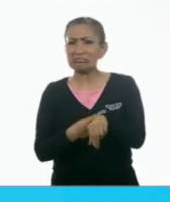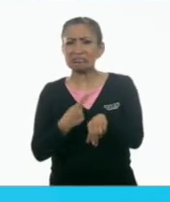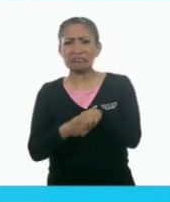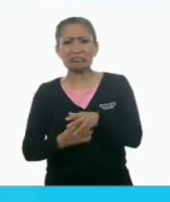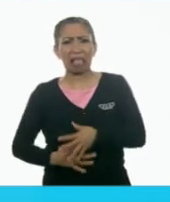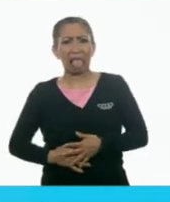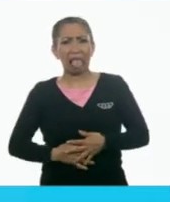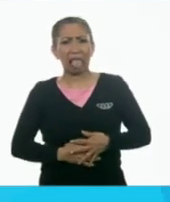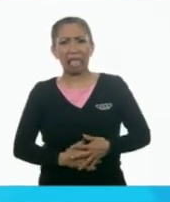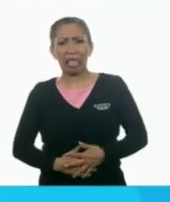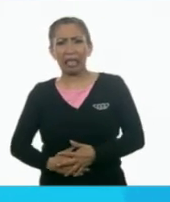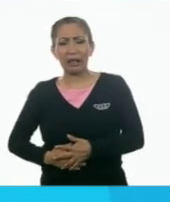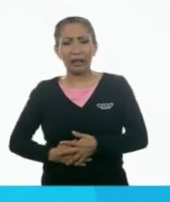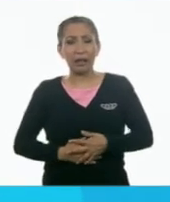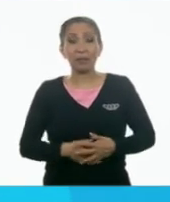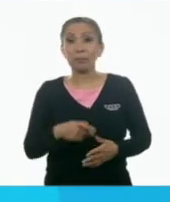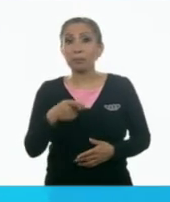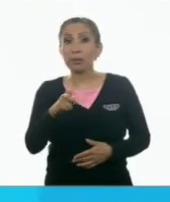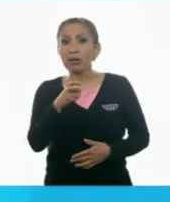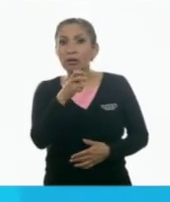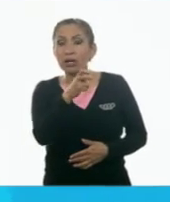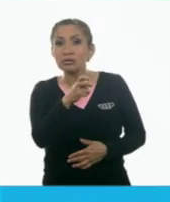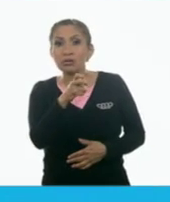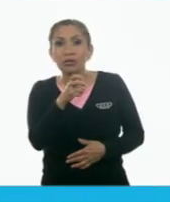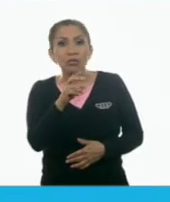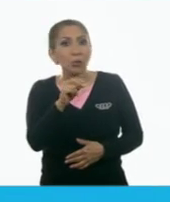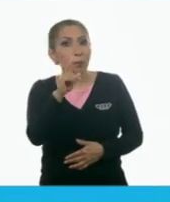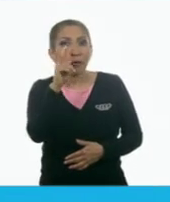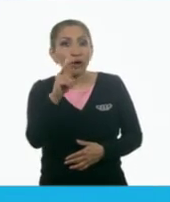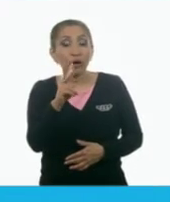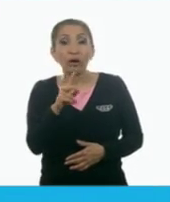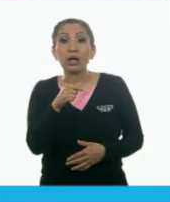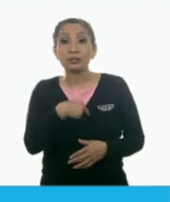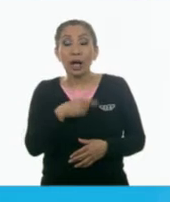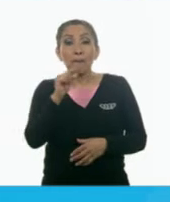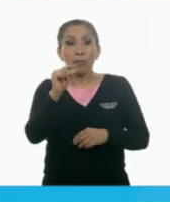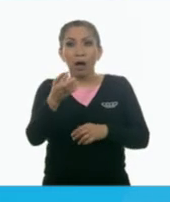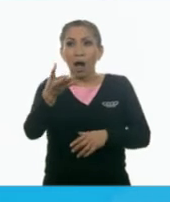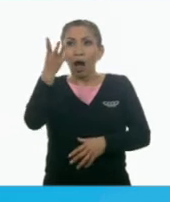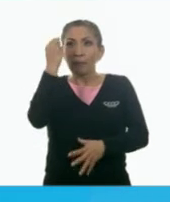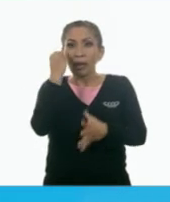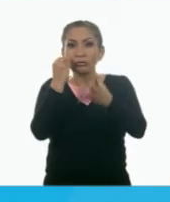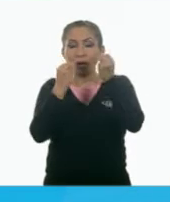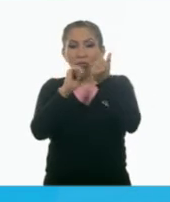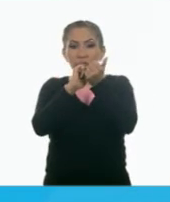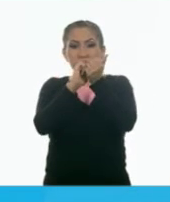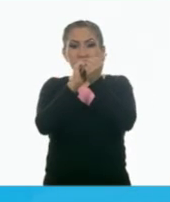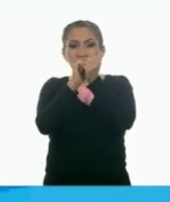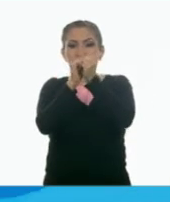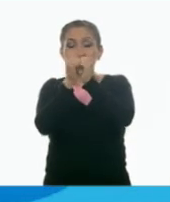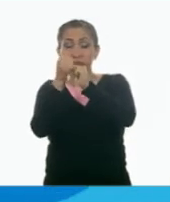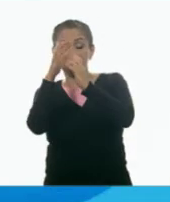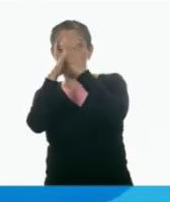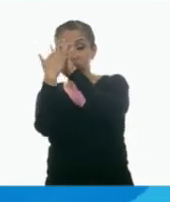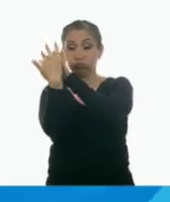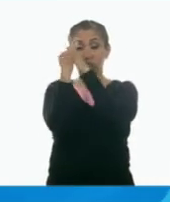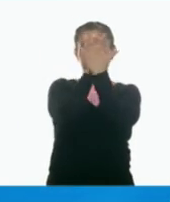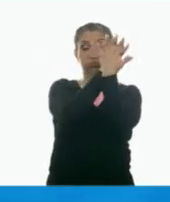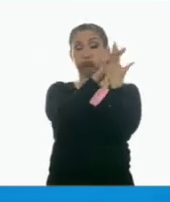del estómago. Pero eso no era lo peor. Todo lo que iba aprendiendo se volvió un verdadero